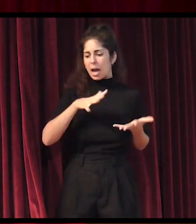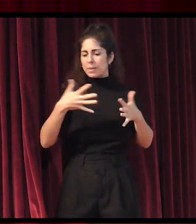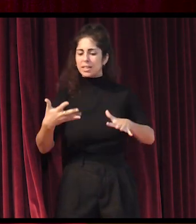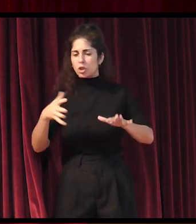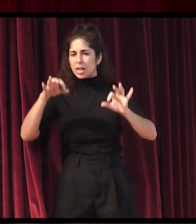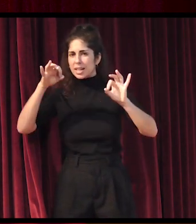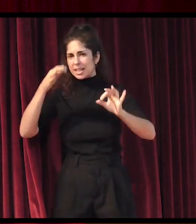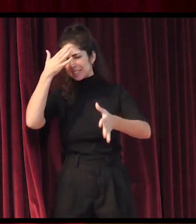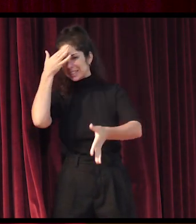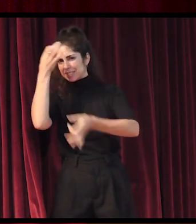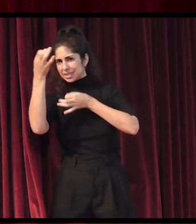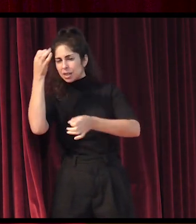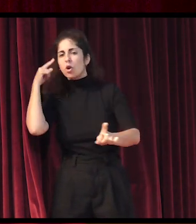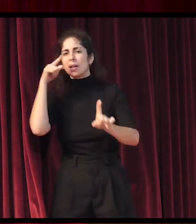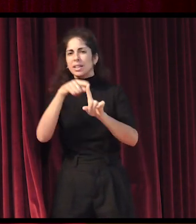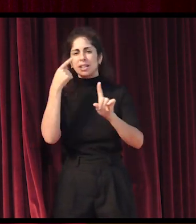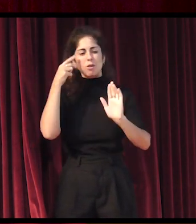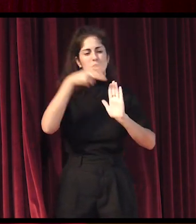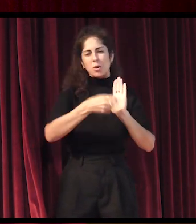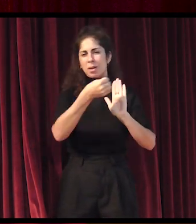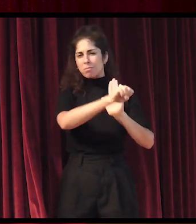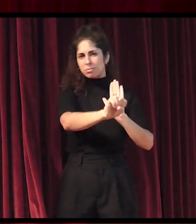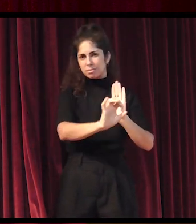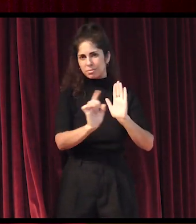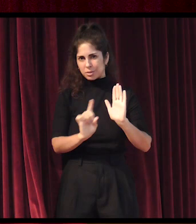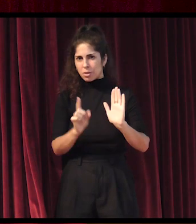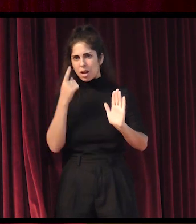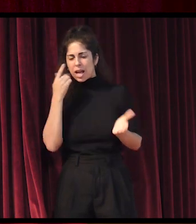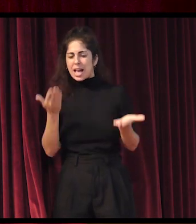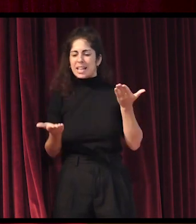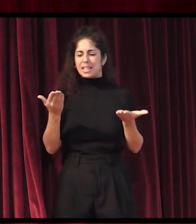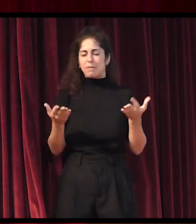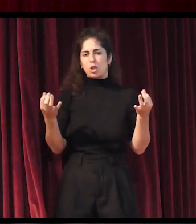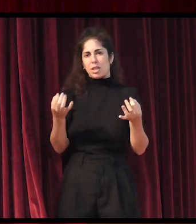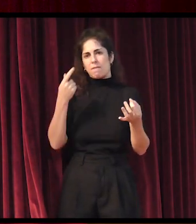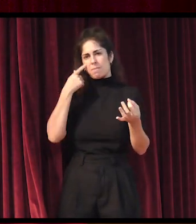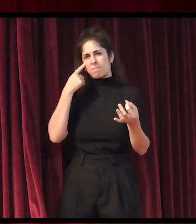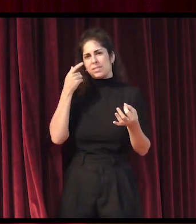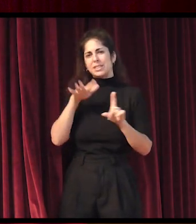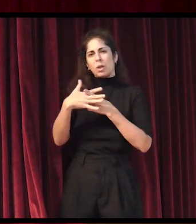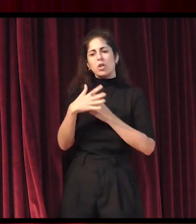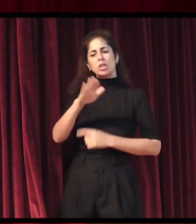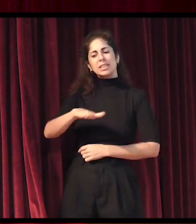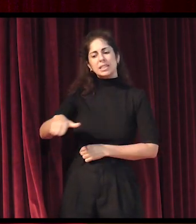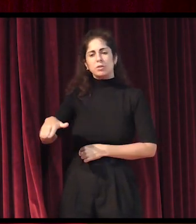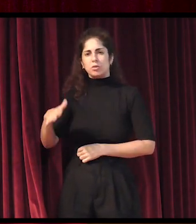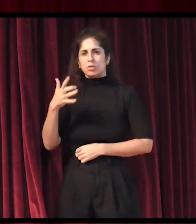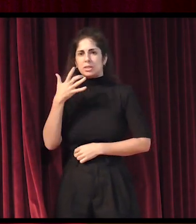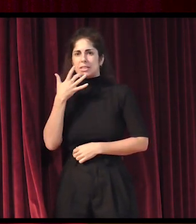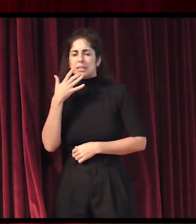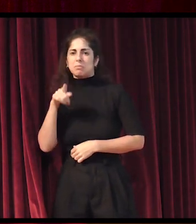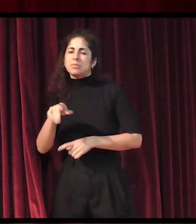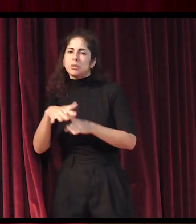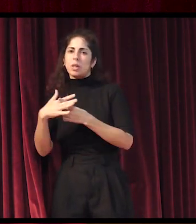de la norma y los intereses de los niños cuya situación particular no entra en el estatus estrecho formal de solicitante de asilo